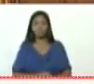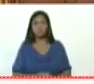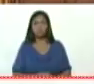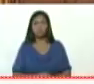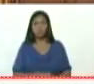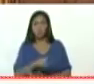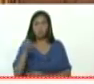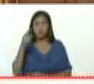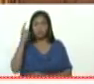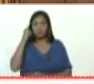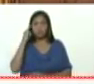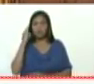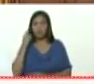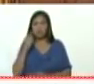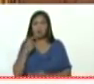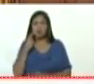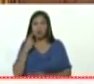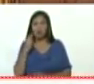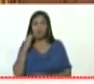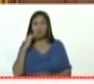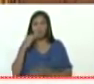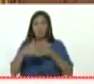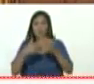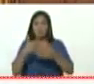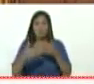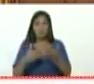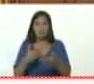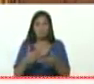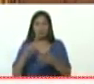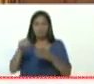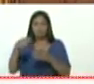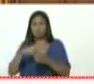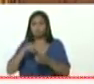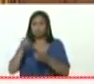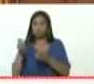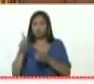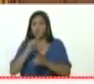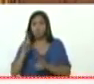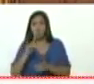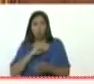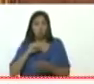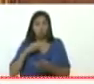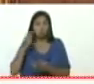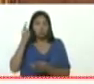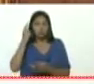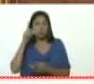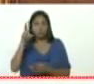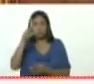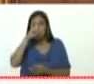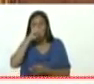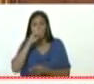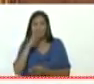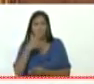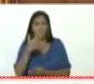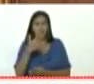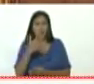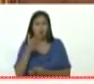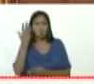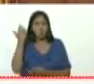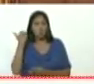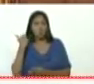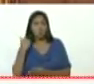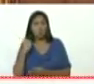Y ustedes ya lo saben, no es que se van a enterar al salir de aquí. Así nos pasó hace 2 años, recuerdan. No se